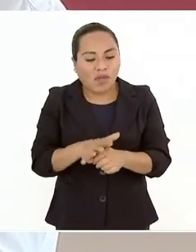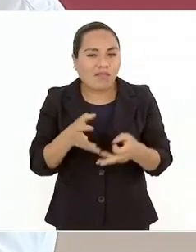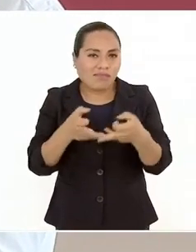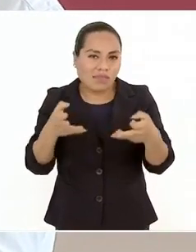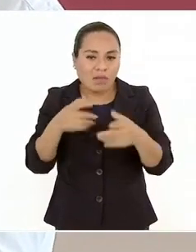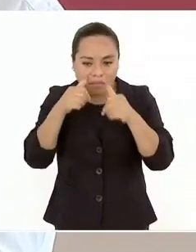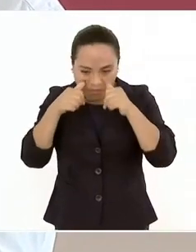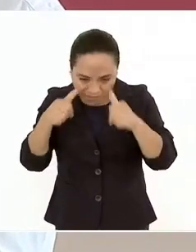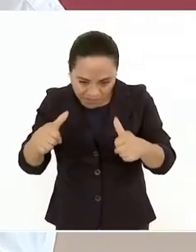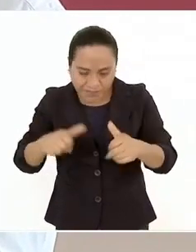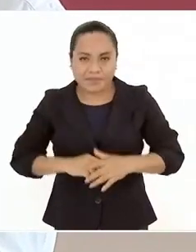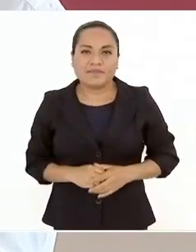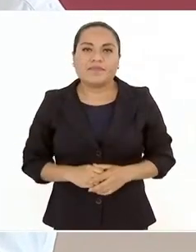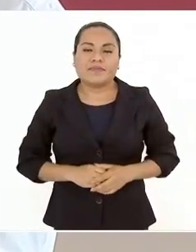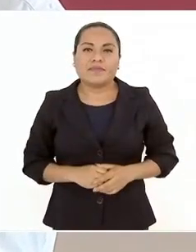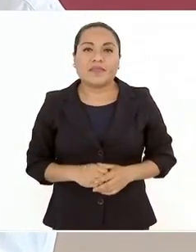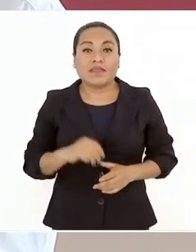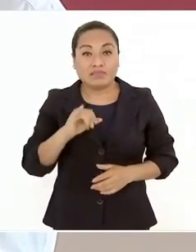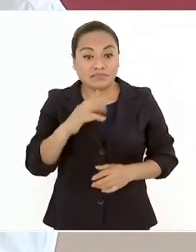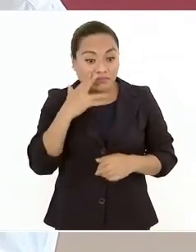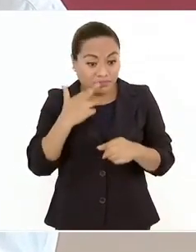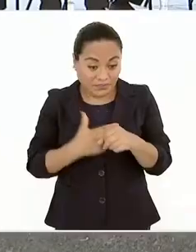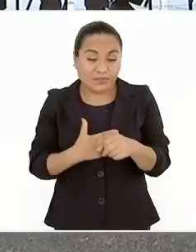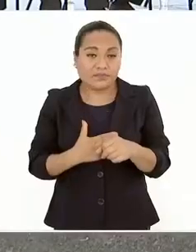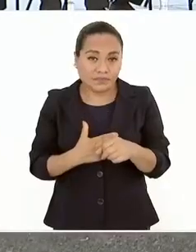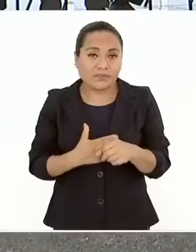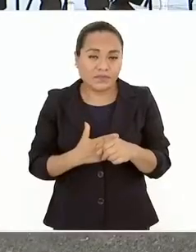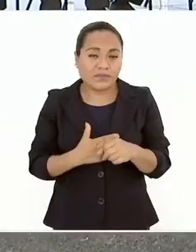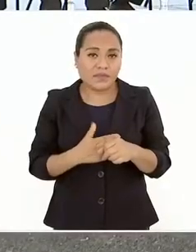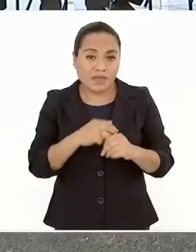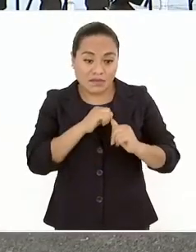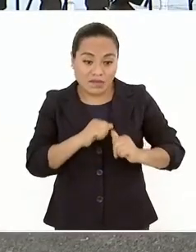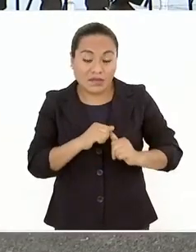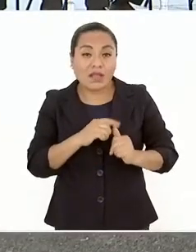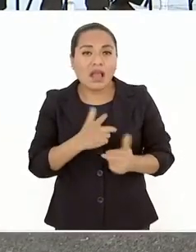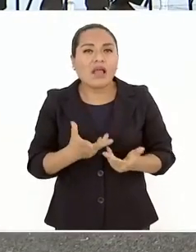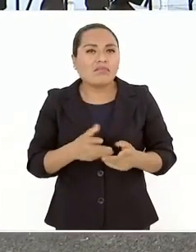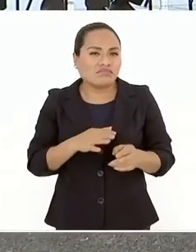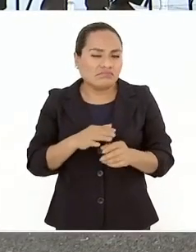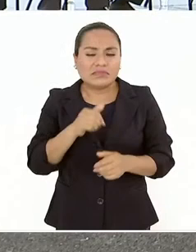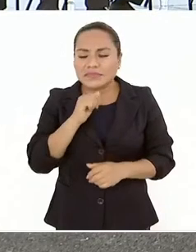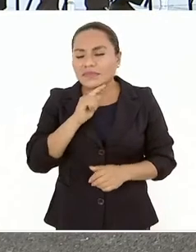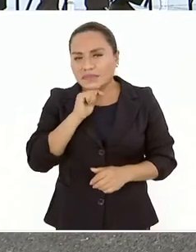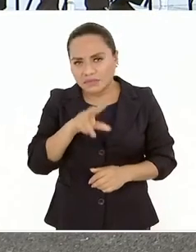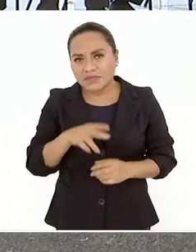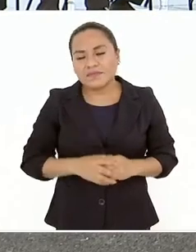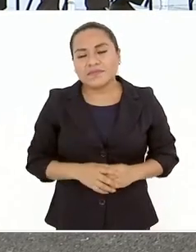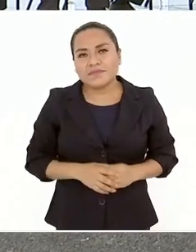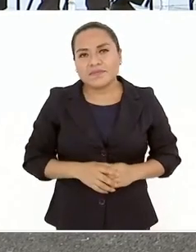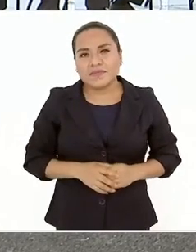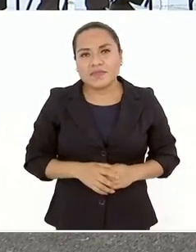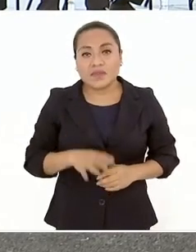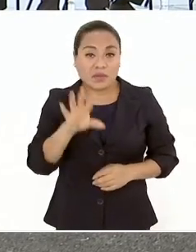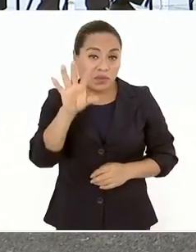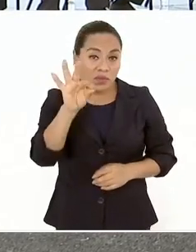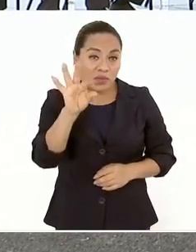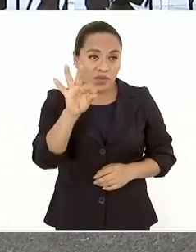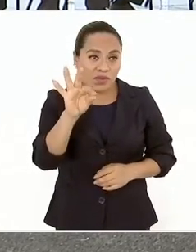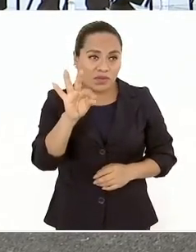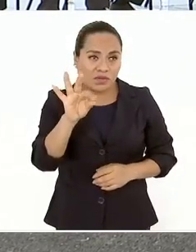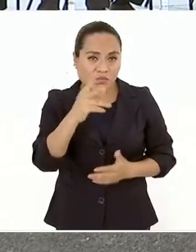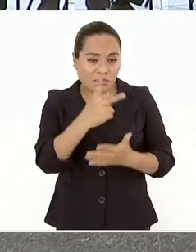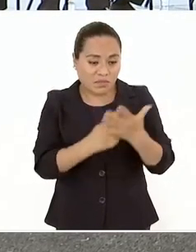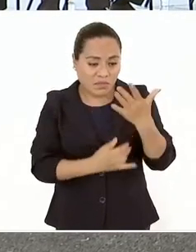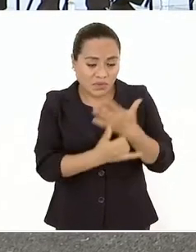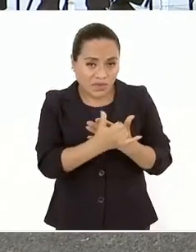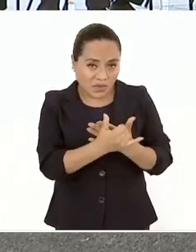también, dentro de lo que nos ha correspondido hacer, tenemos contemplados cerca de 40